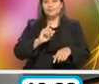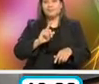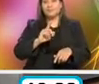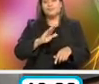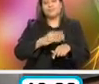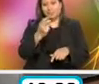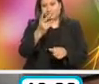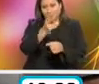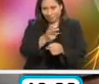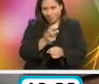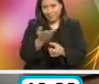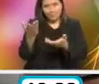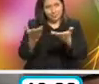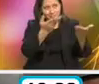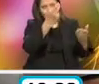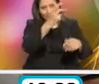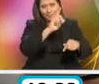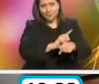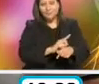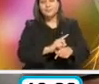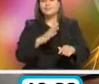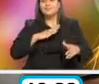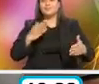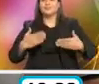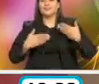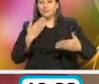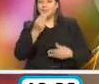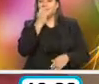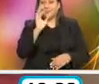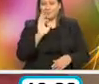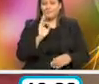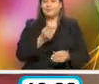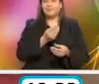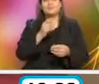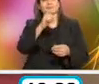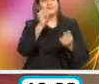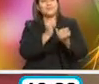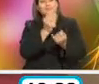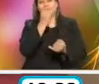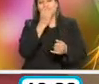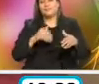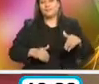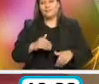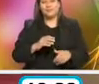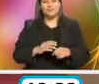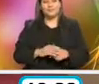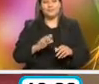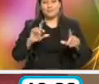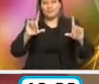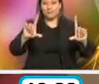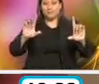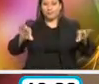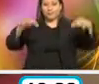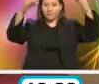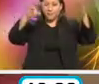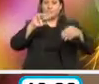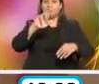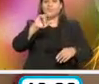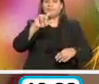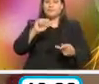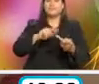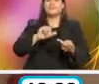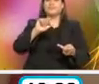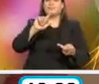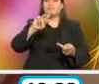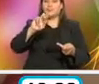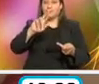eso los invitamos a que vayan ese día, porque va a haber jolgorio, seguramente va a haber una muy buena función. Y nos van a develar placa Marisa Jiménez Cacho, Álvaro